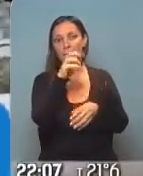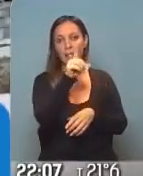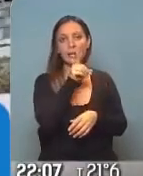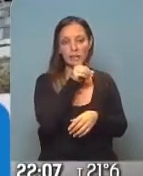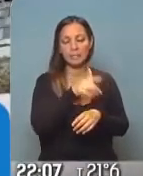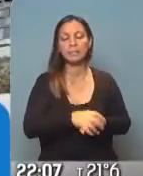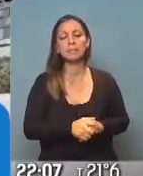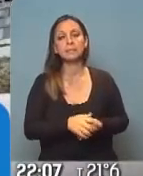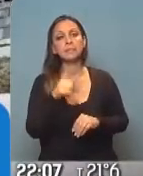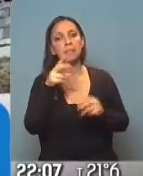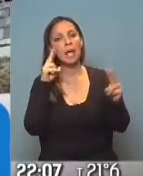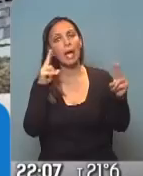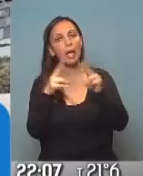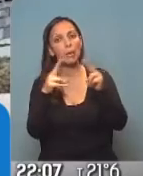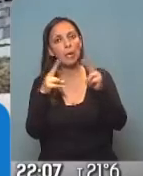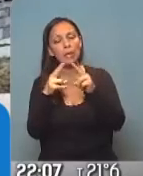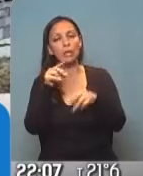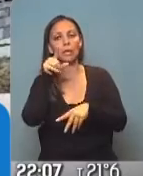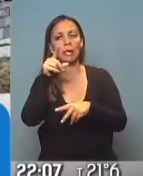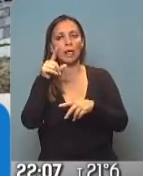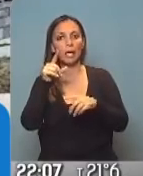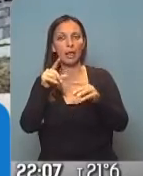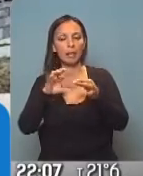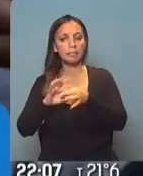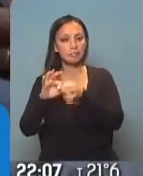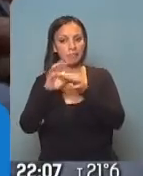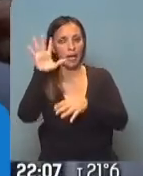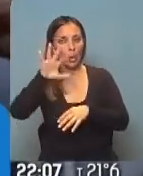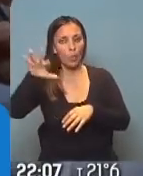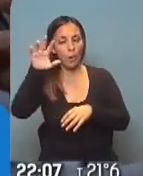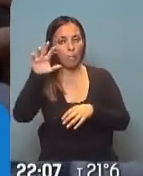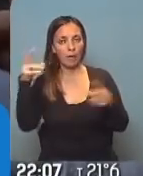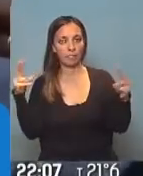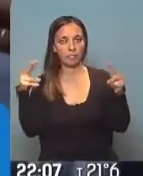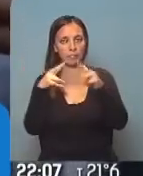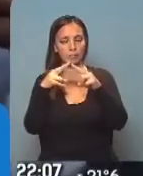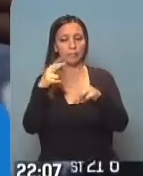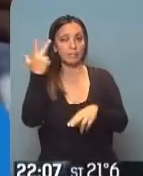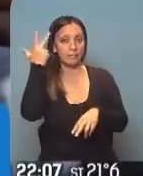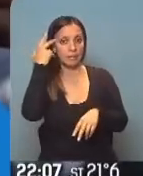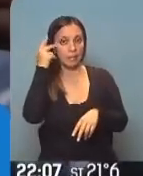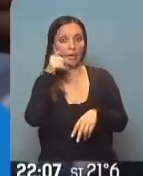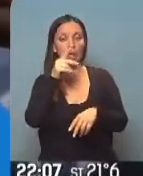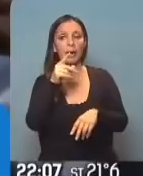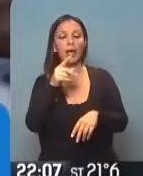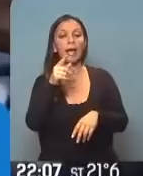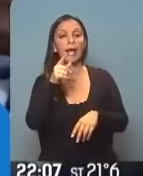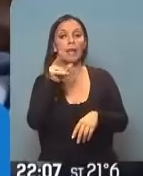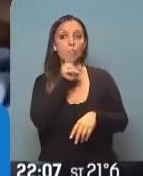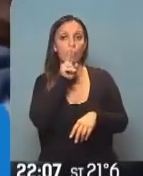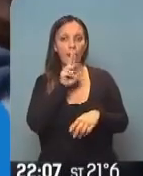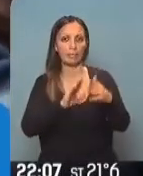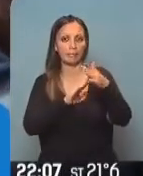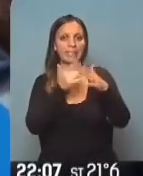de fuerzas progresistas de Europa y Latinoamérica realizado en San Pablo, la presidenta del PT y senadora, Gleisi Hoffmann, manifestó